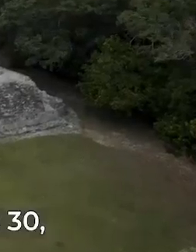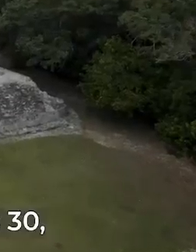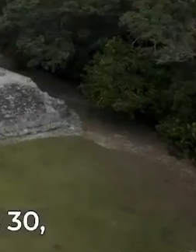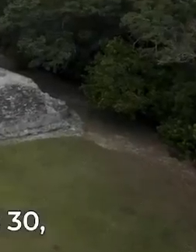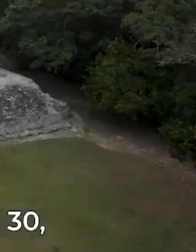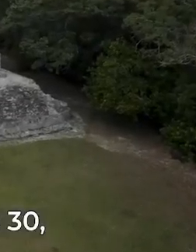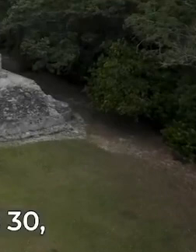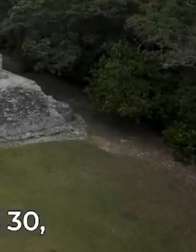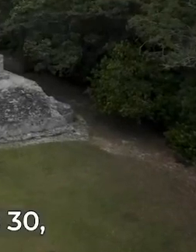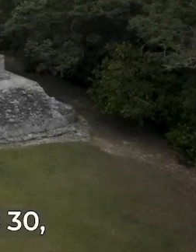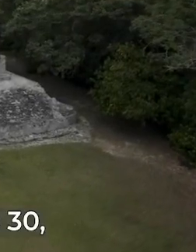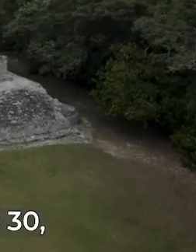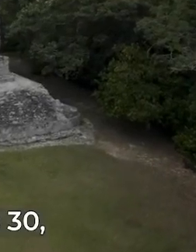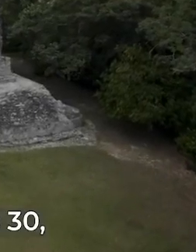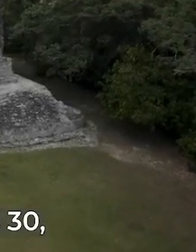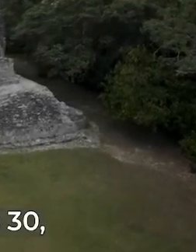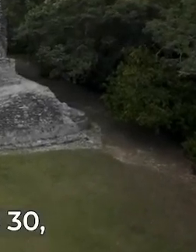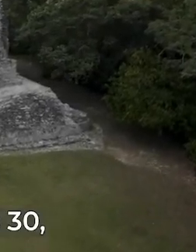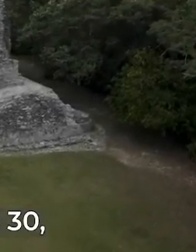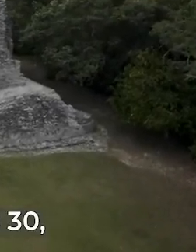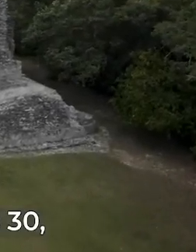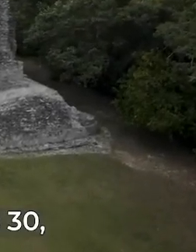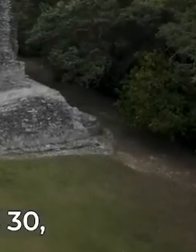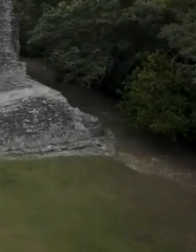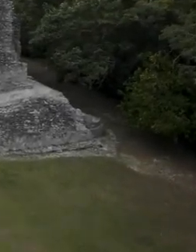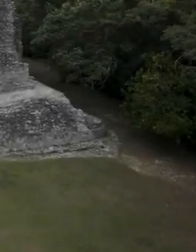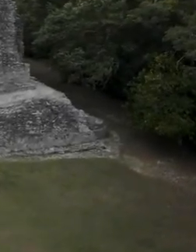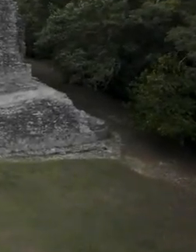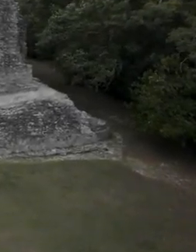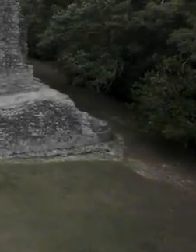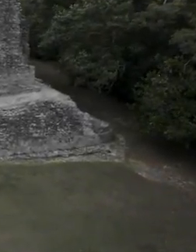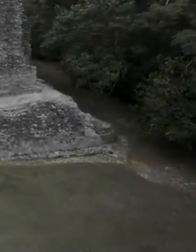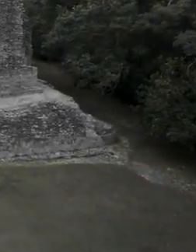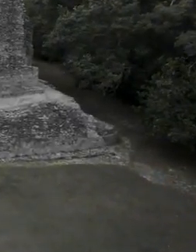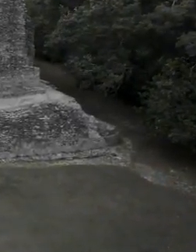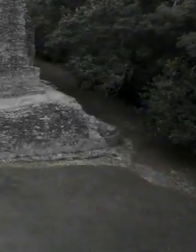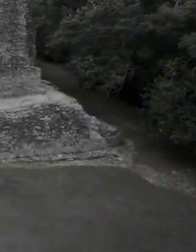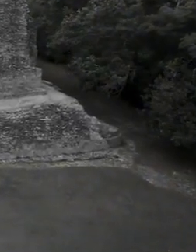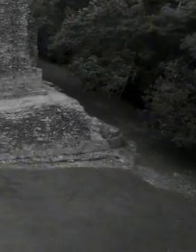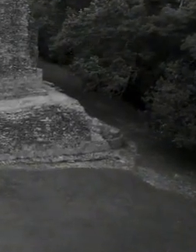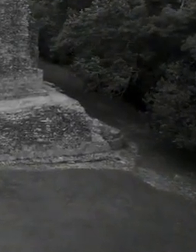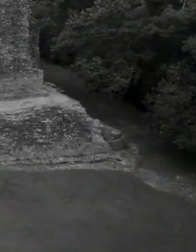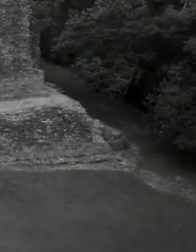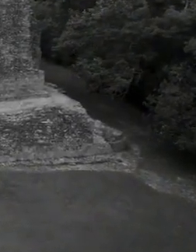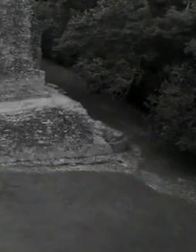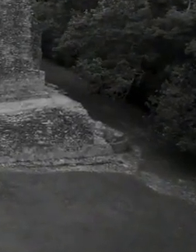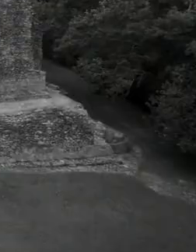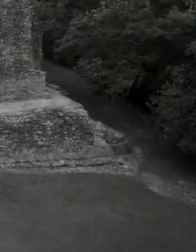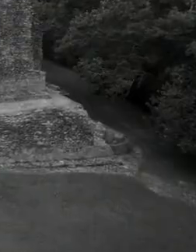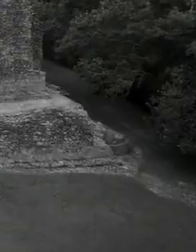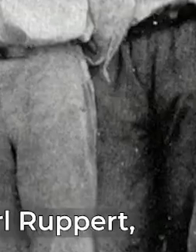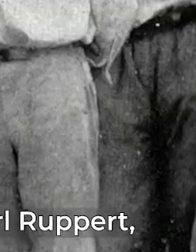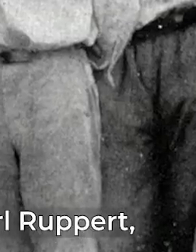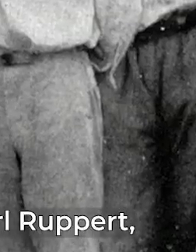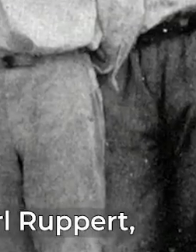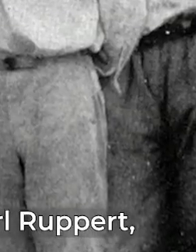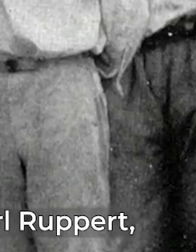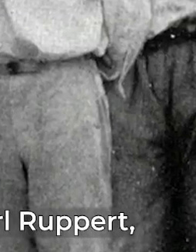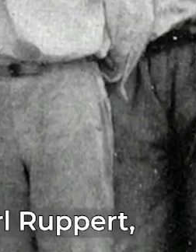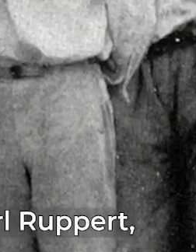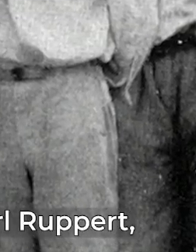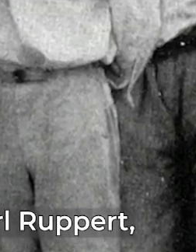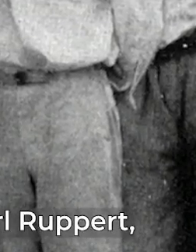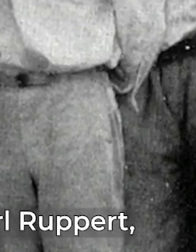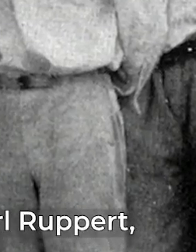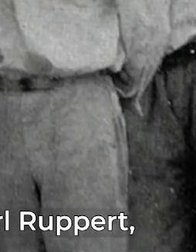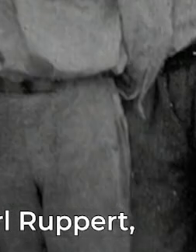Fue hasta el siglo XX, en la década de los 30, que se comenzaron a tener noticias de esta zona arqueológica, cuando los